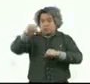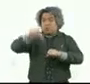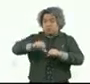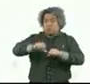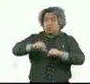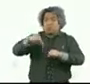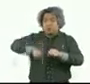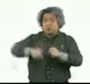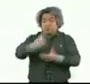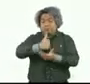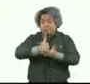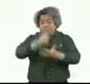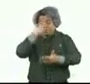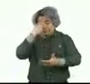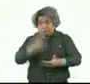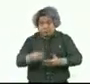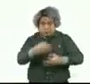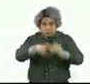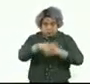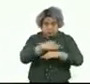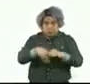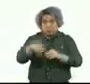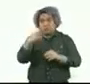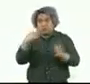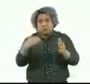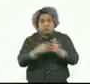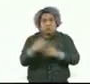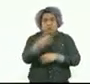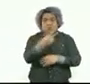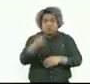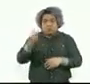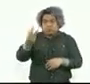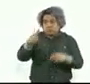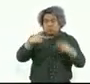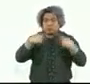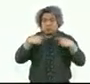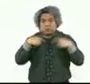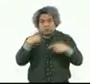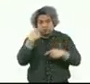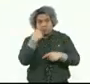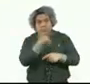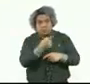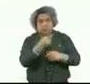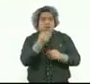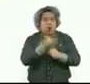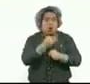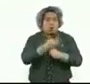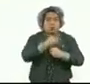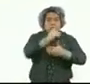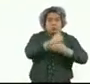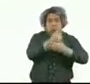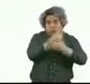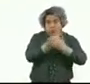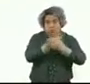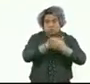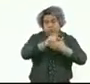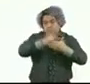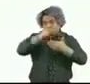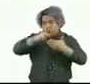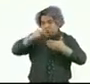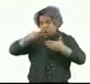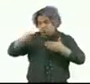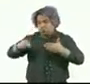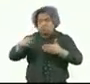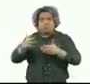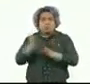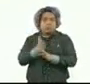el Valle de México, en toda la zona metropolitana, 3.203 personas. Pueden ver ahí en la gráfica que hace cerca de 5 días